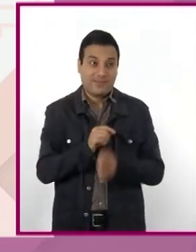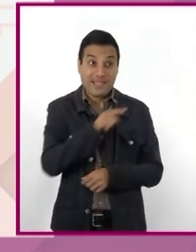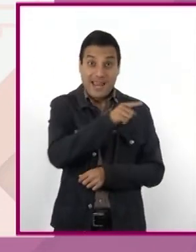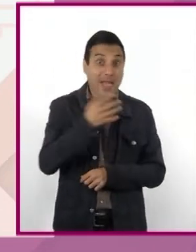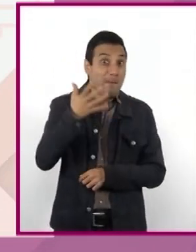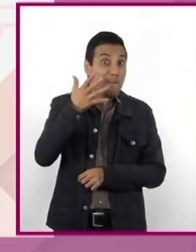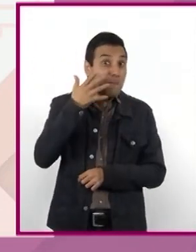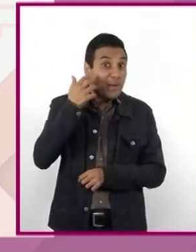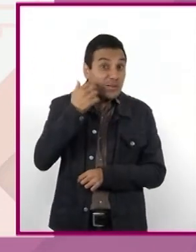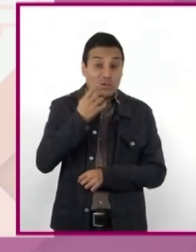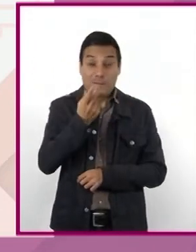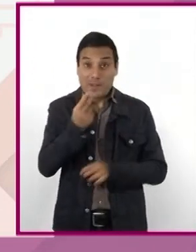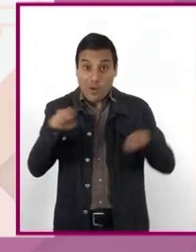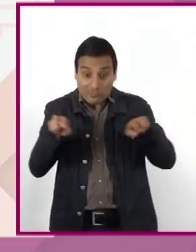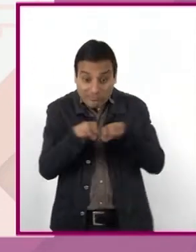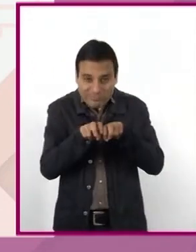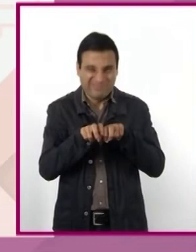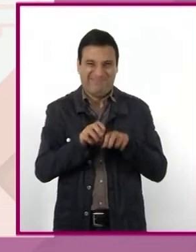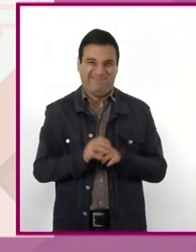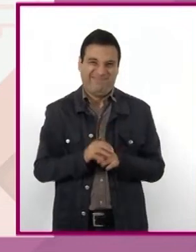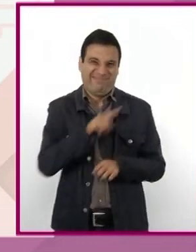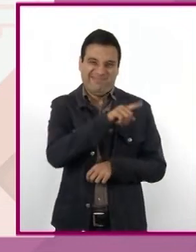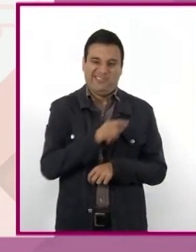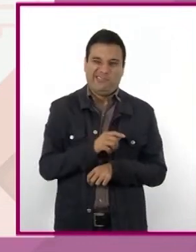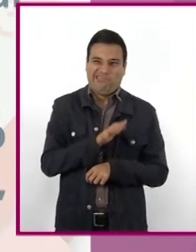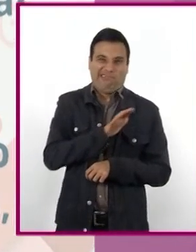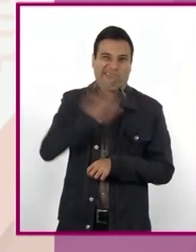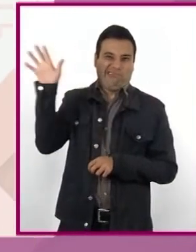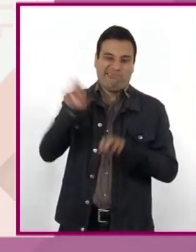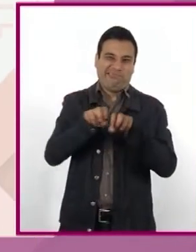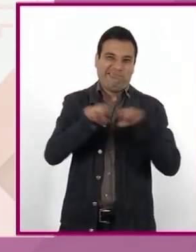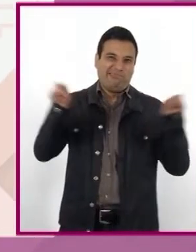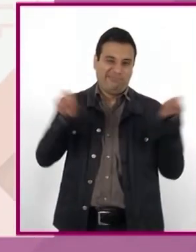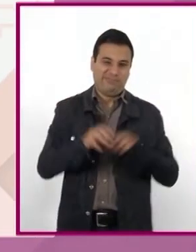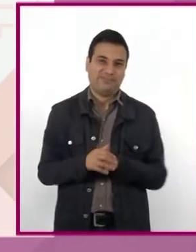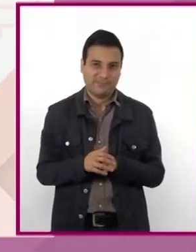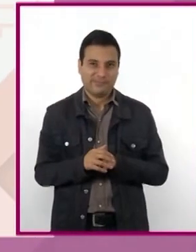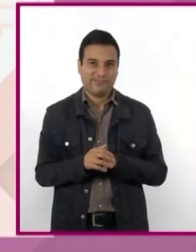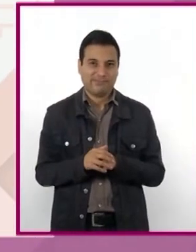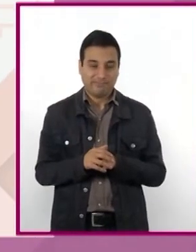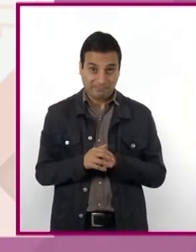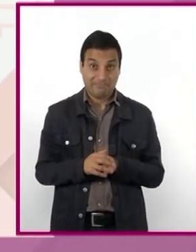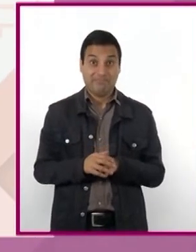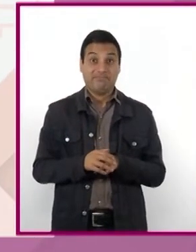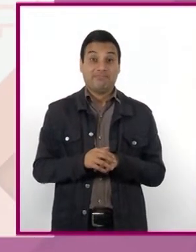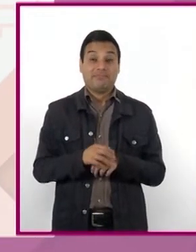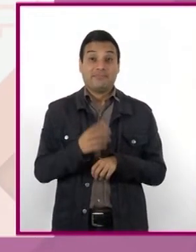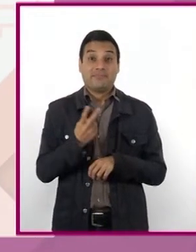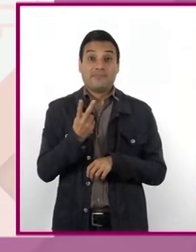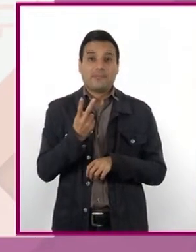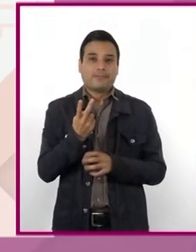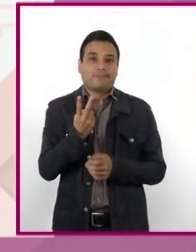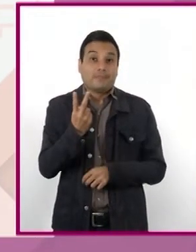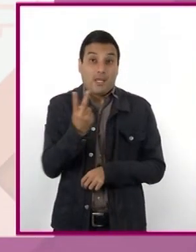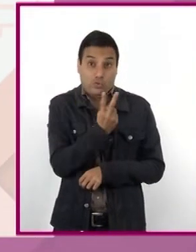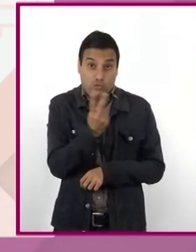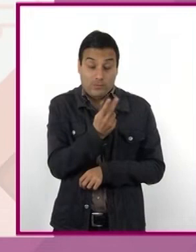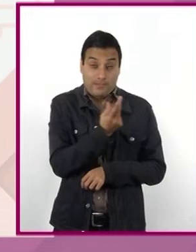can. No eran dignos para compartir una cena juntos. Ellos no tenían el derecho para comer